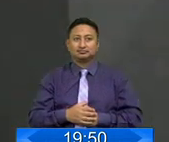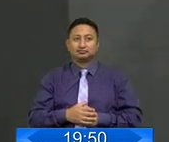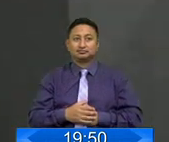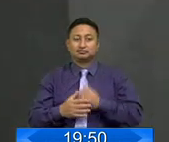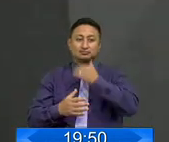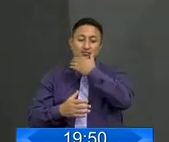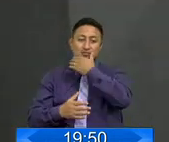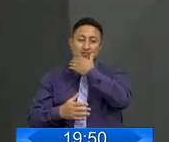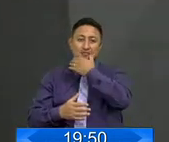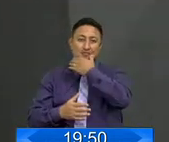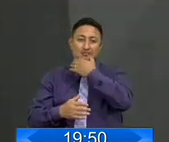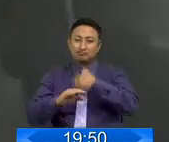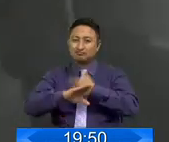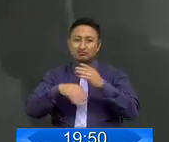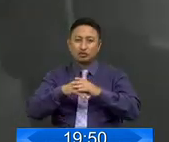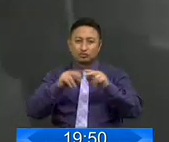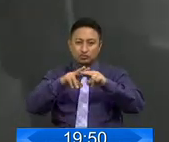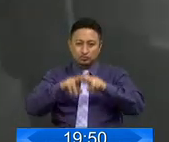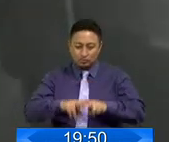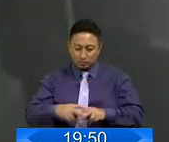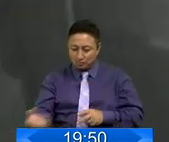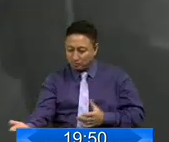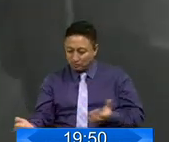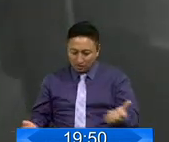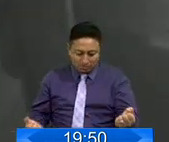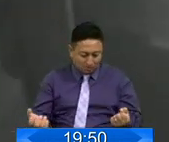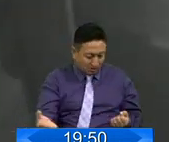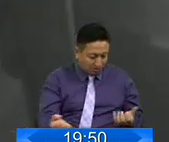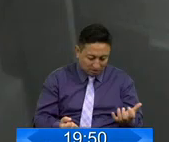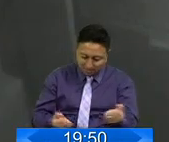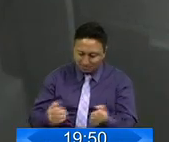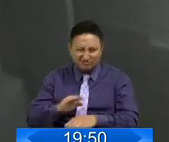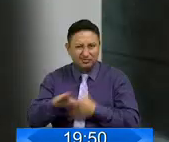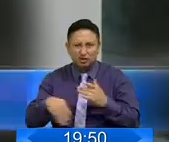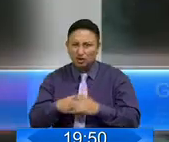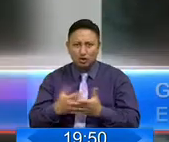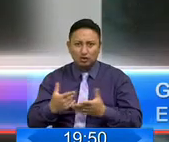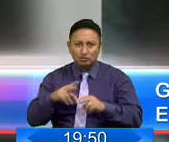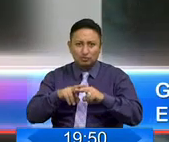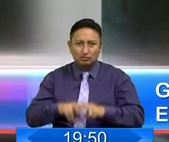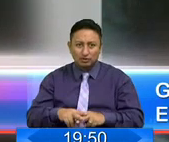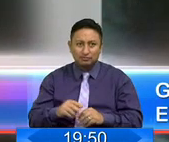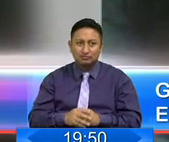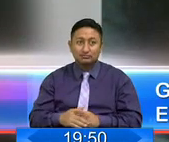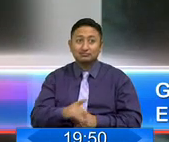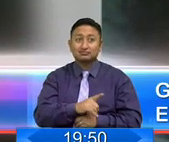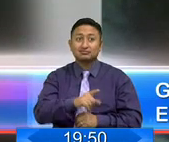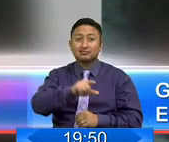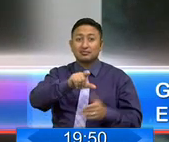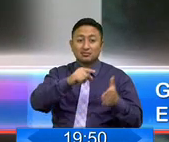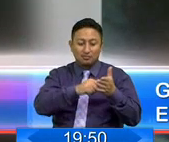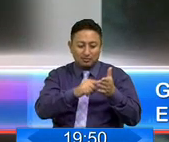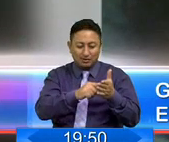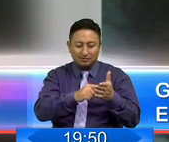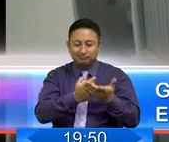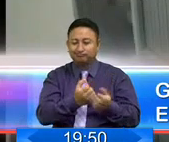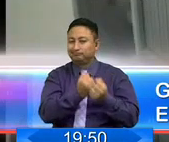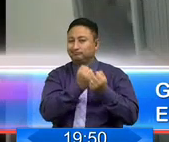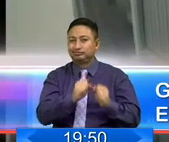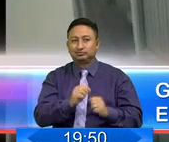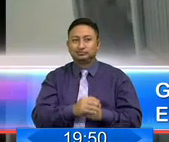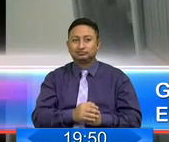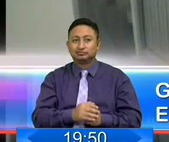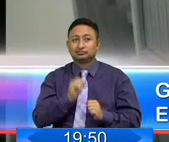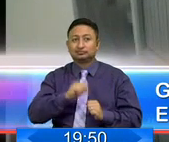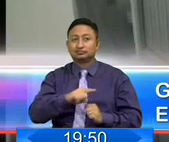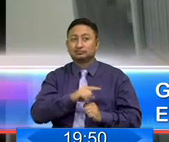Revisaron escritorios y cada uno de los cajones que encontraban. Intentaron abrir una caja fuerte, pero fue imposible. Y así se